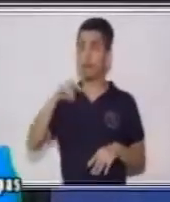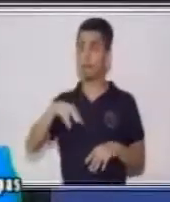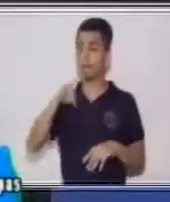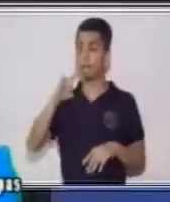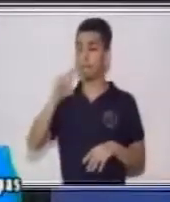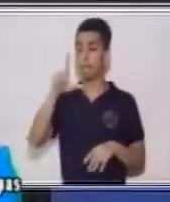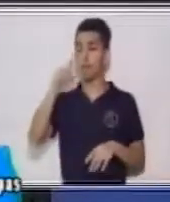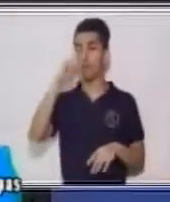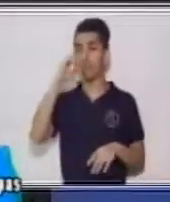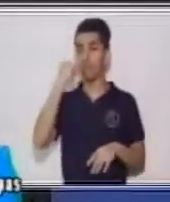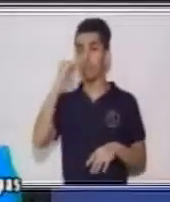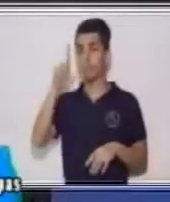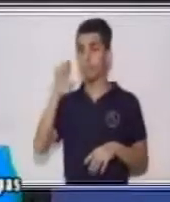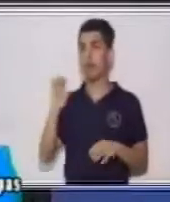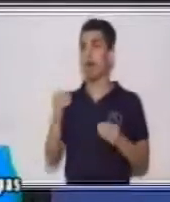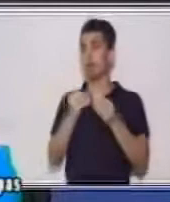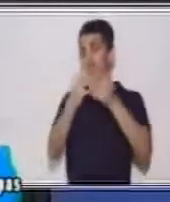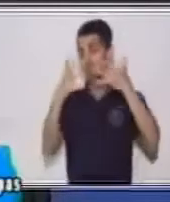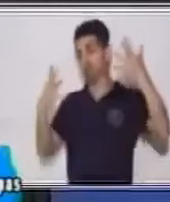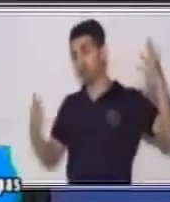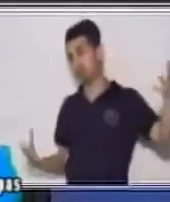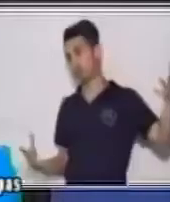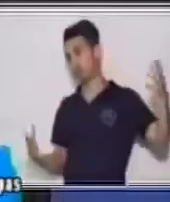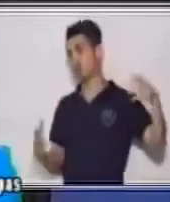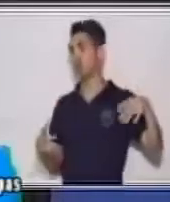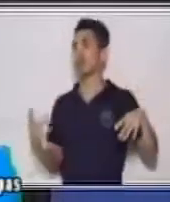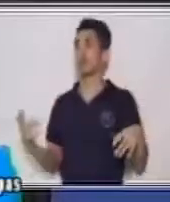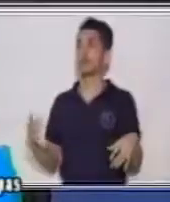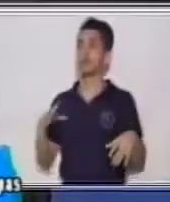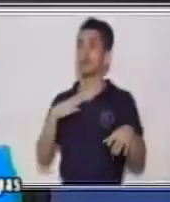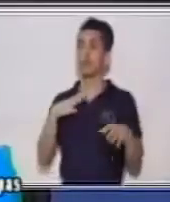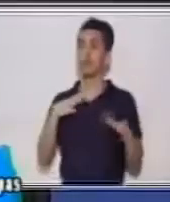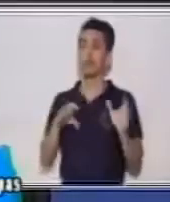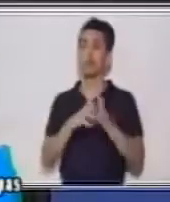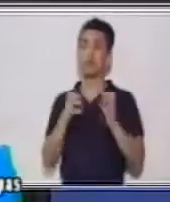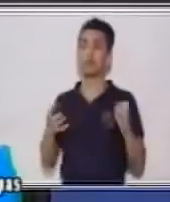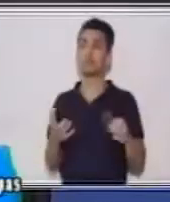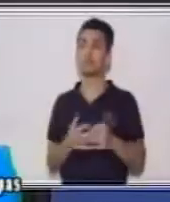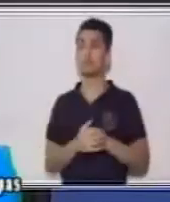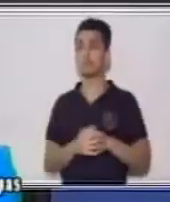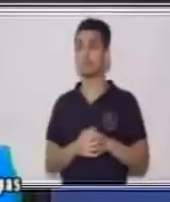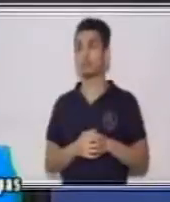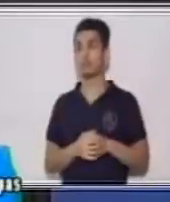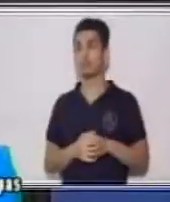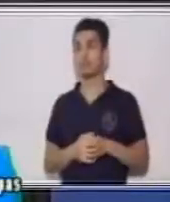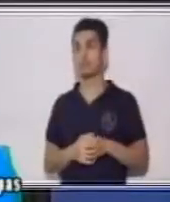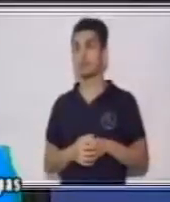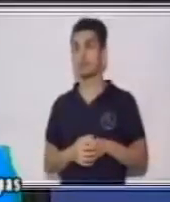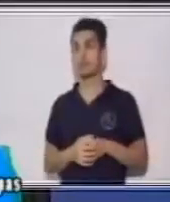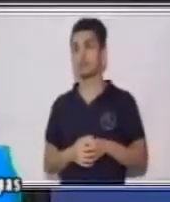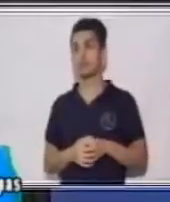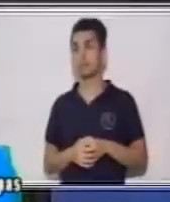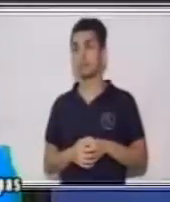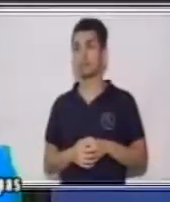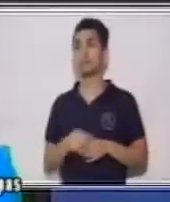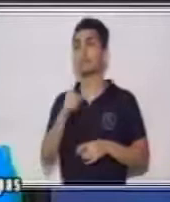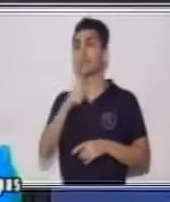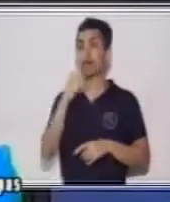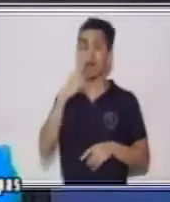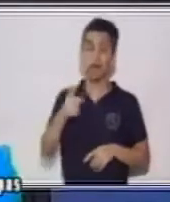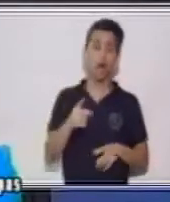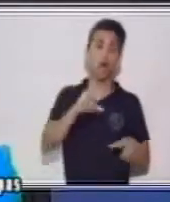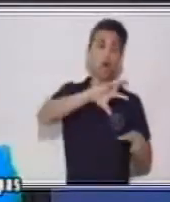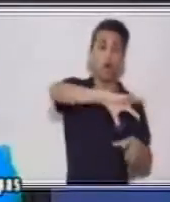les dije de los idiomas de Guatemala. Vamos a tener entonces la región, la